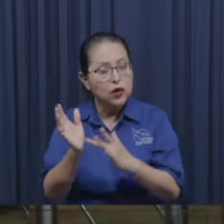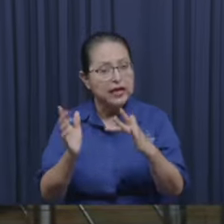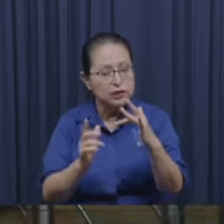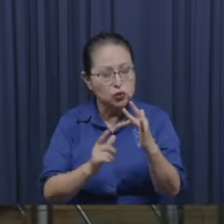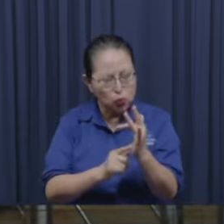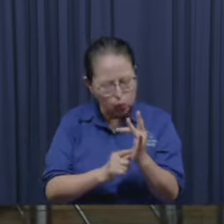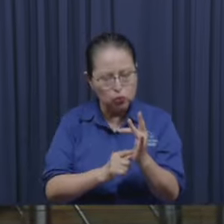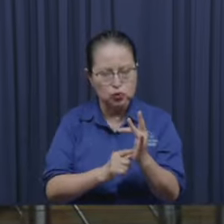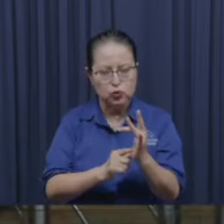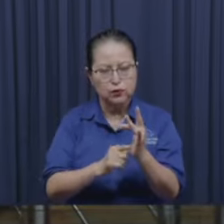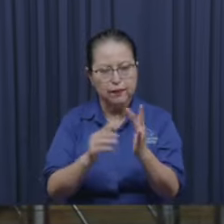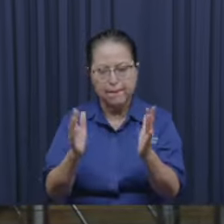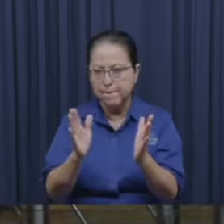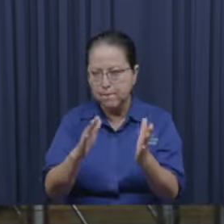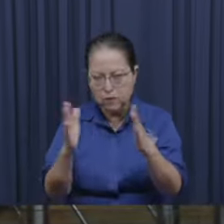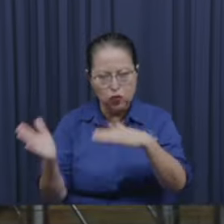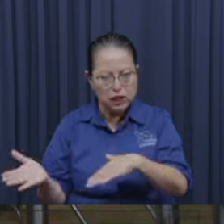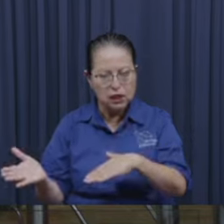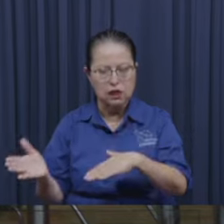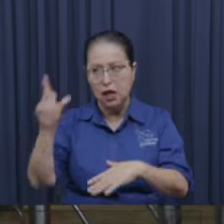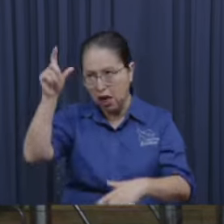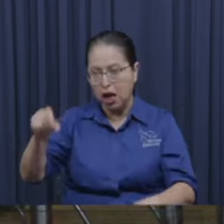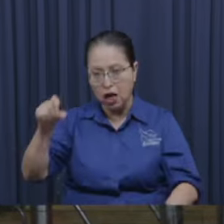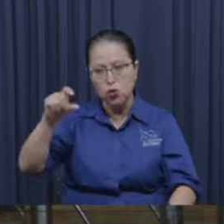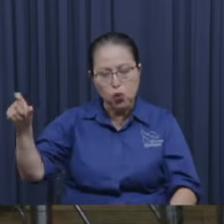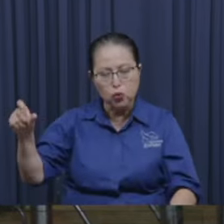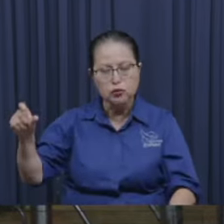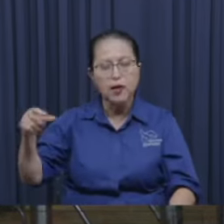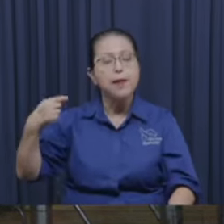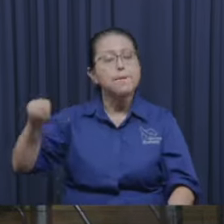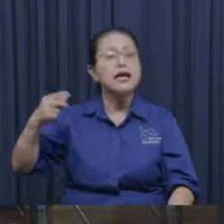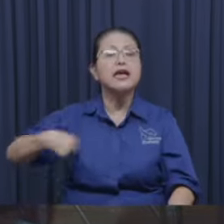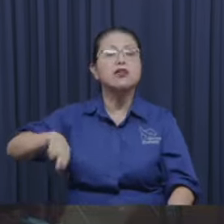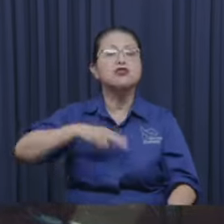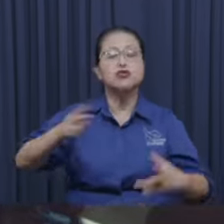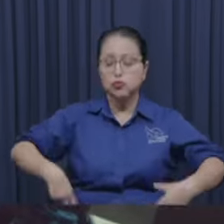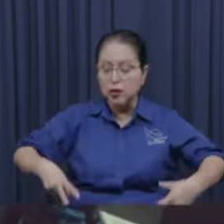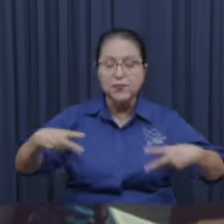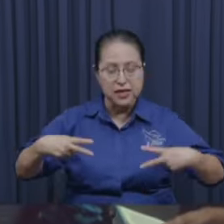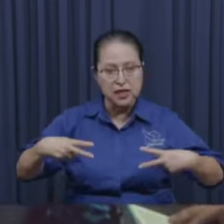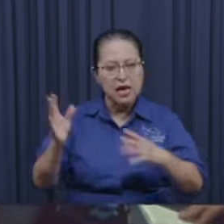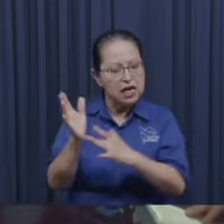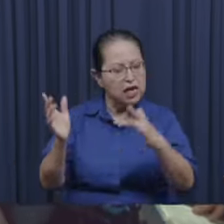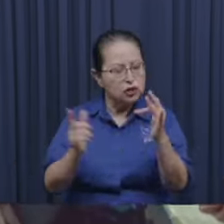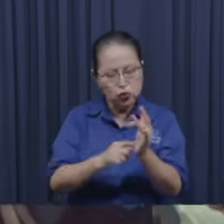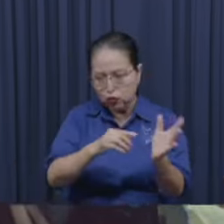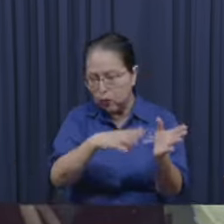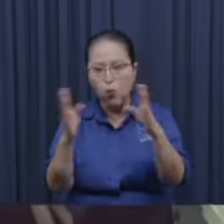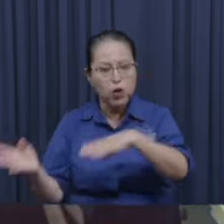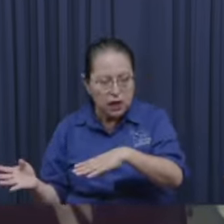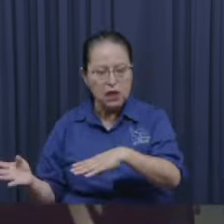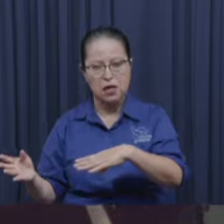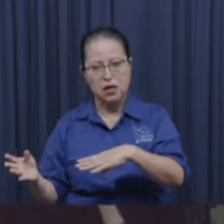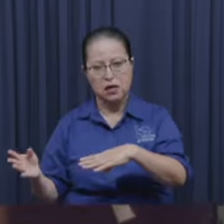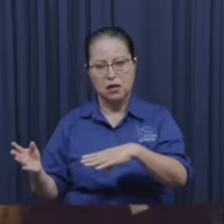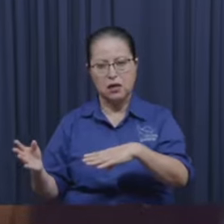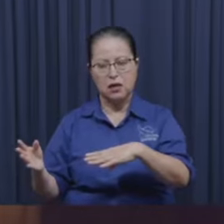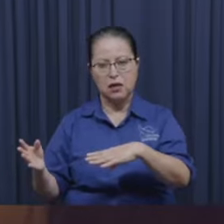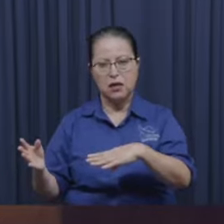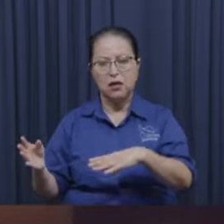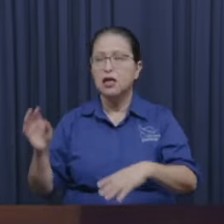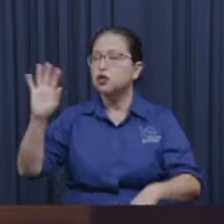El hijo del hombre señor Jesucristo y para que nosotros viviéramos tenía que haber muerto el señor Jesucristo sin la